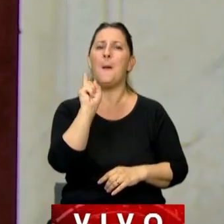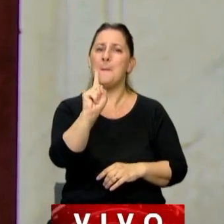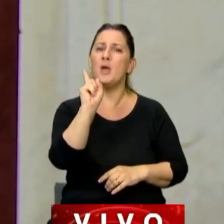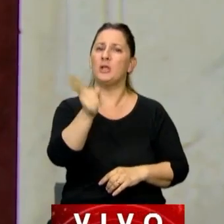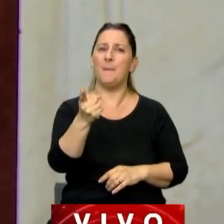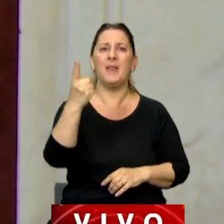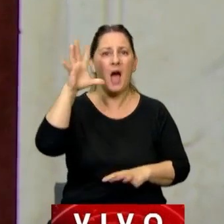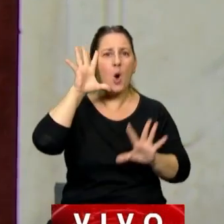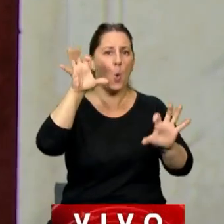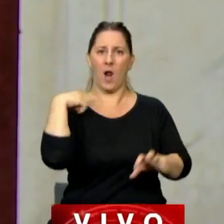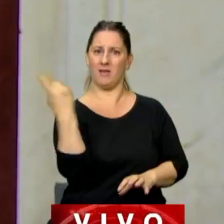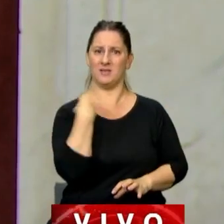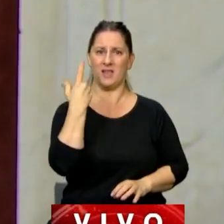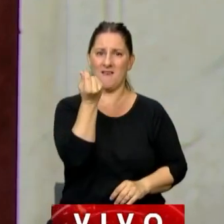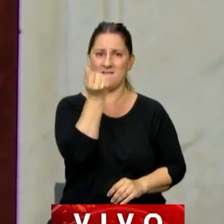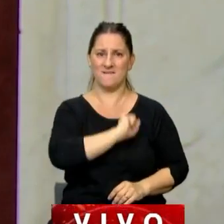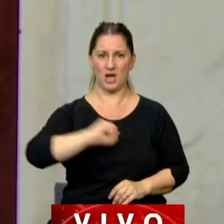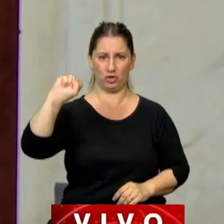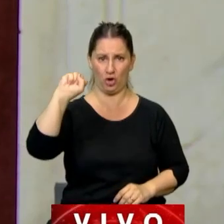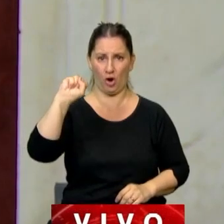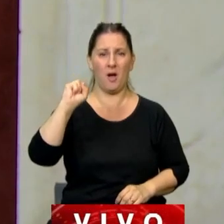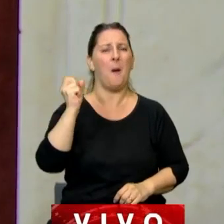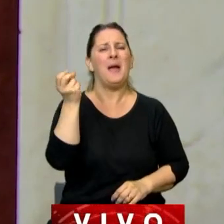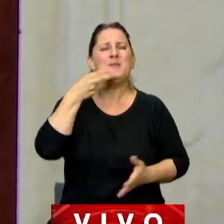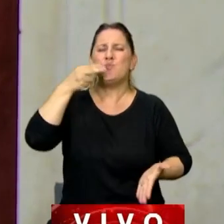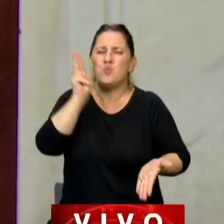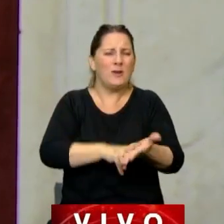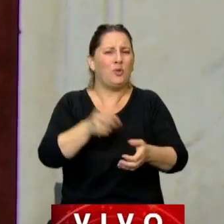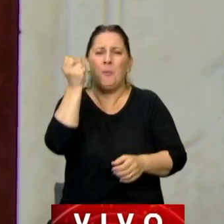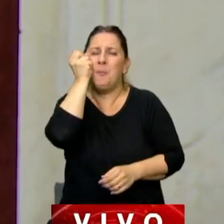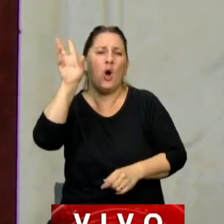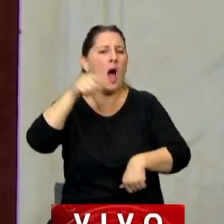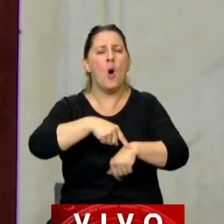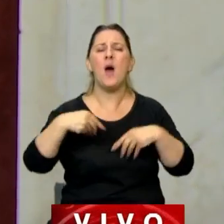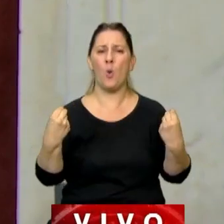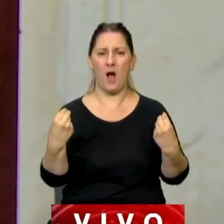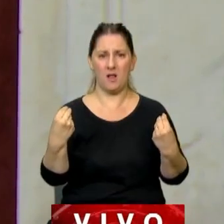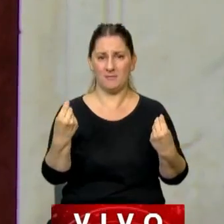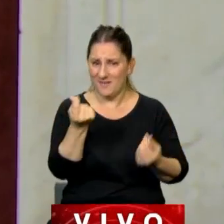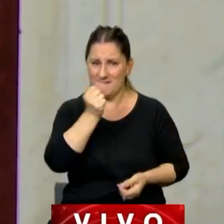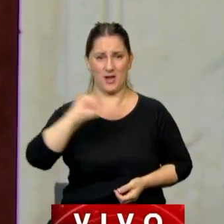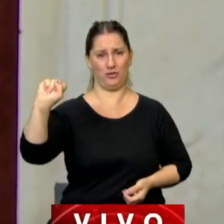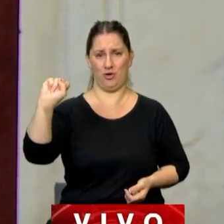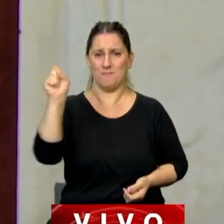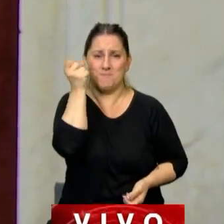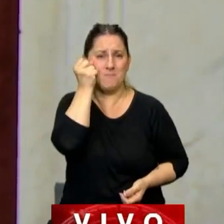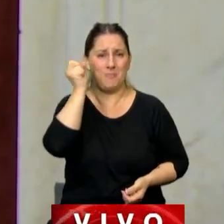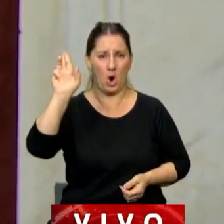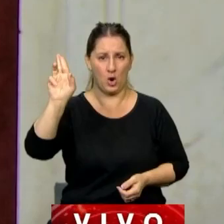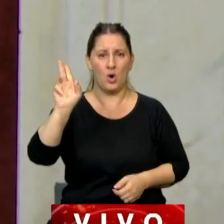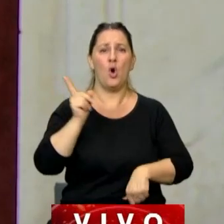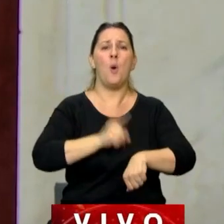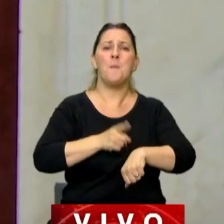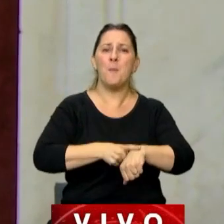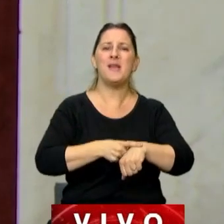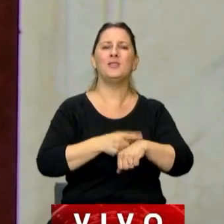la inflación. Porque en realidad el peor impuesto que estamos pagando en este momento en la Argentina es la inflación. Y cada vez que le